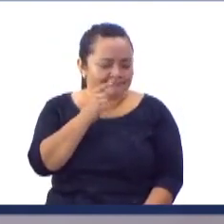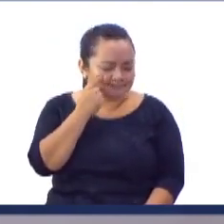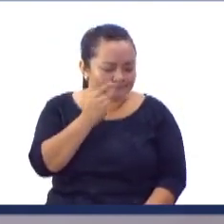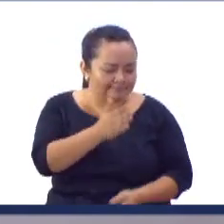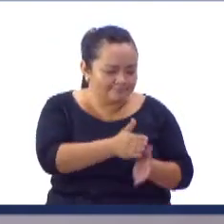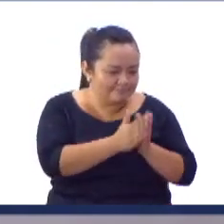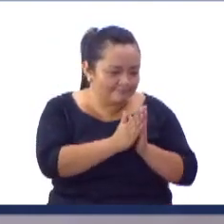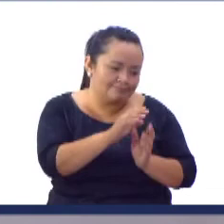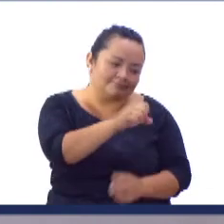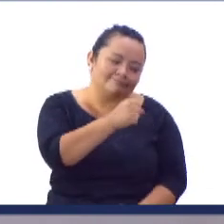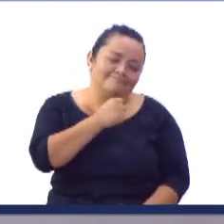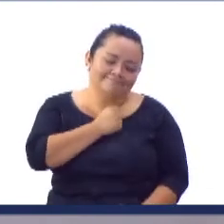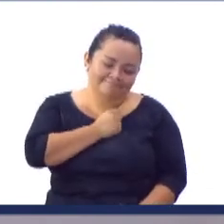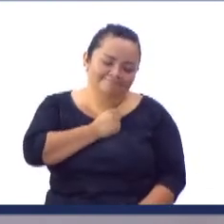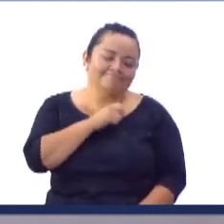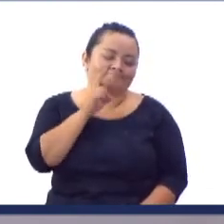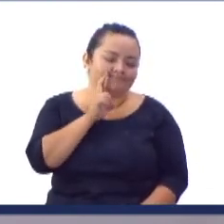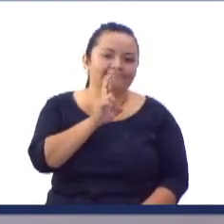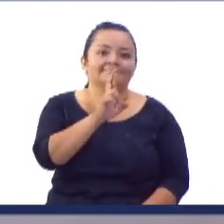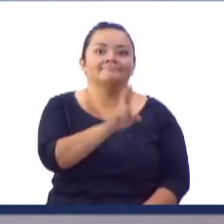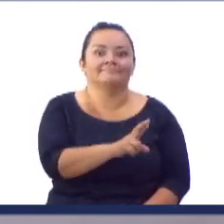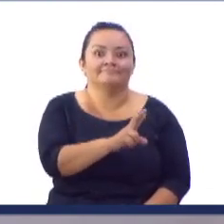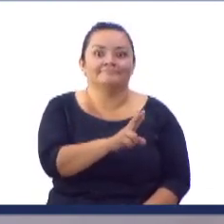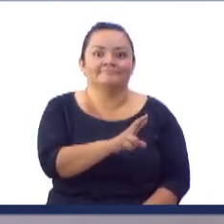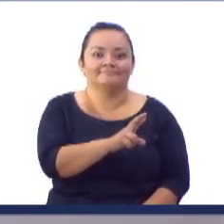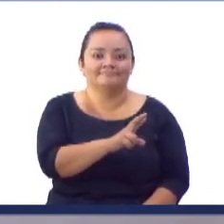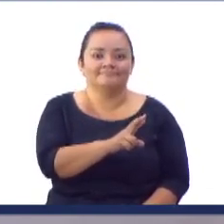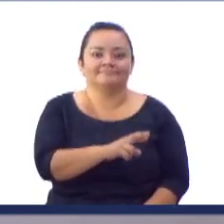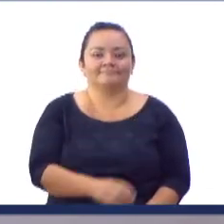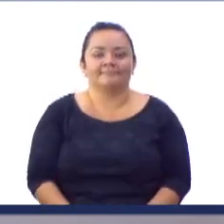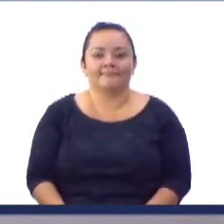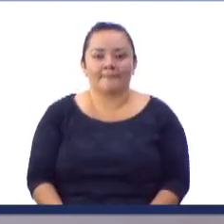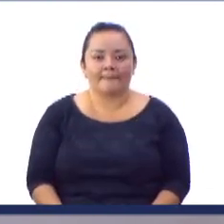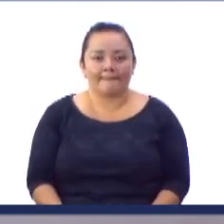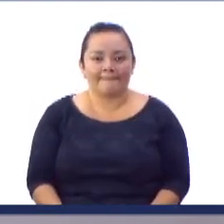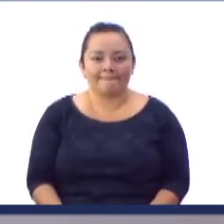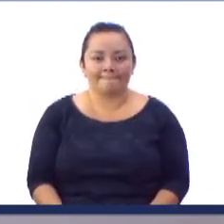su hijo o sea no